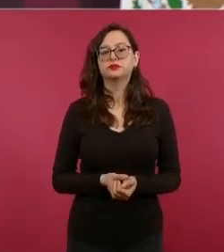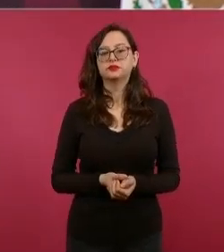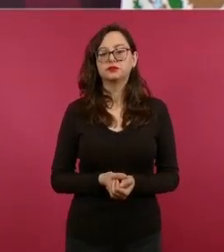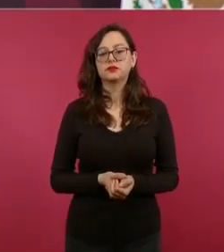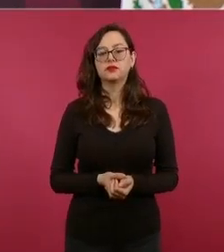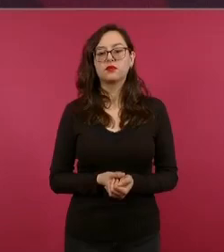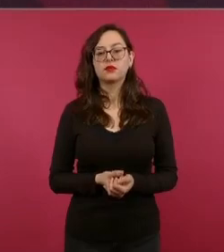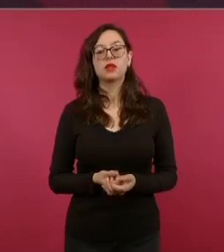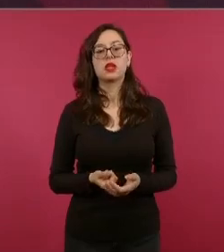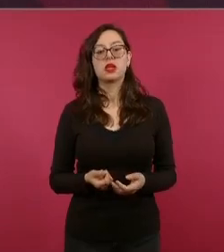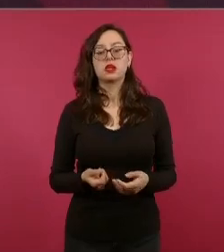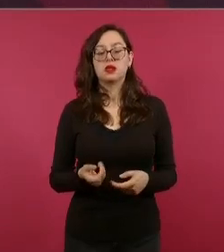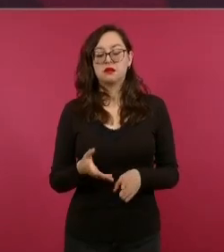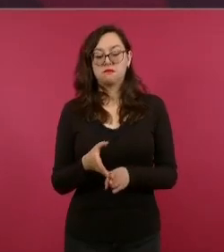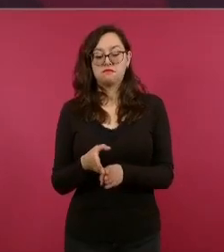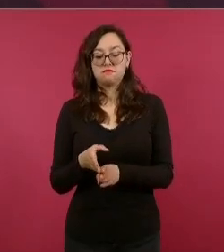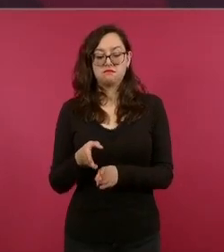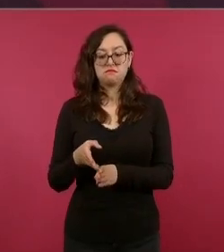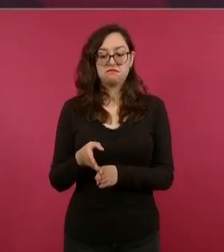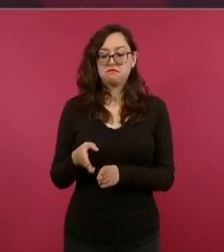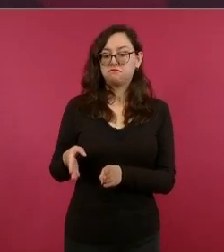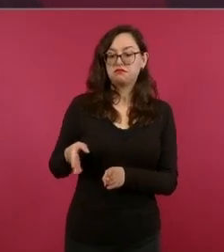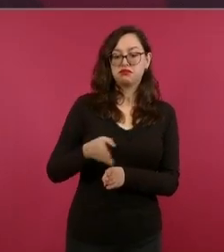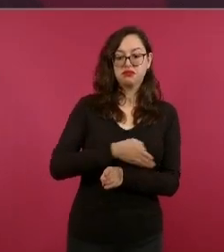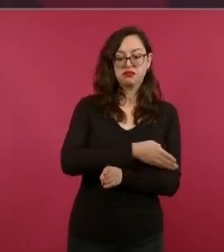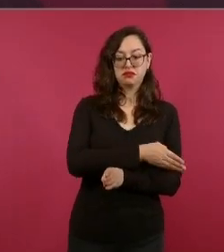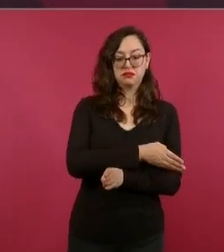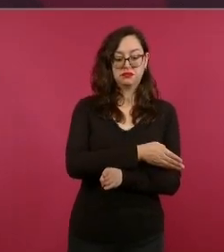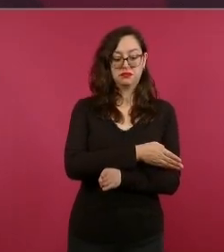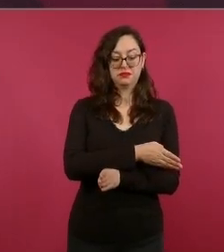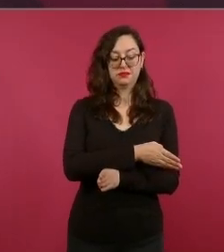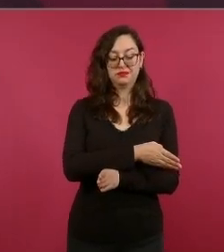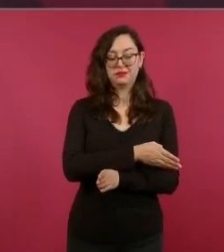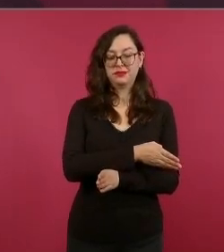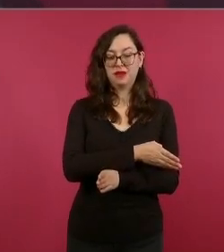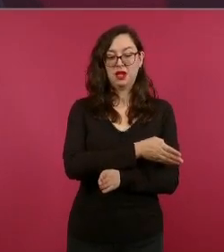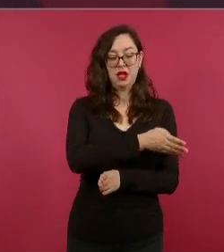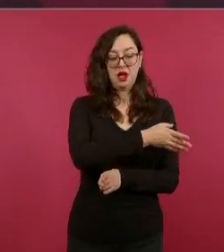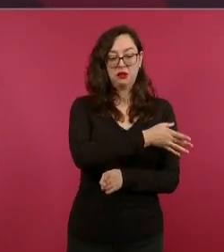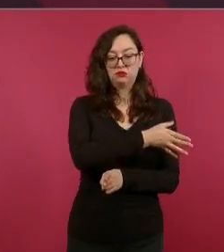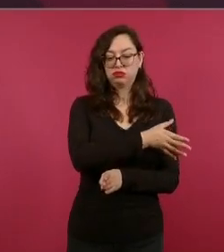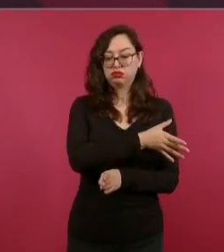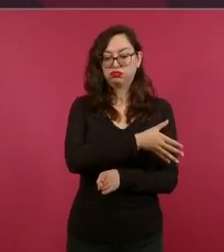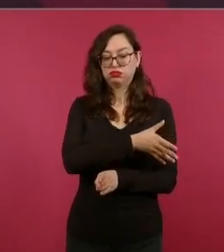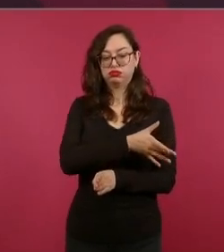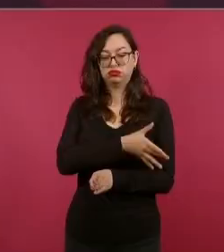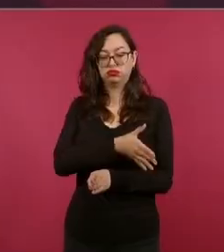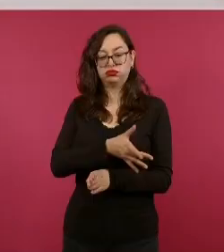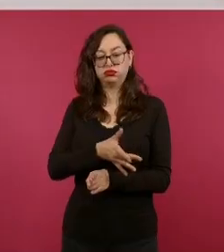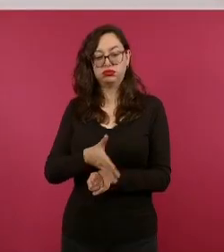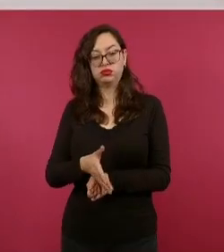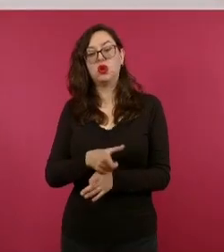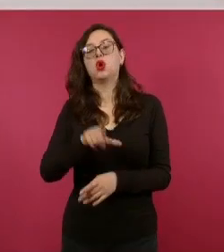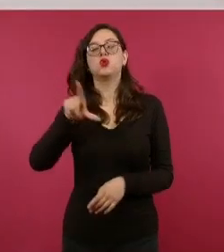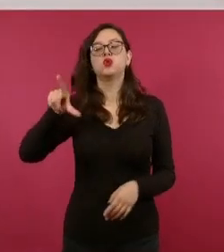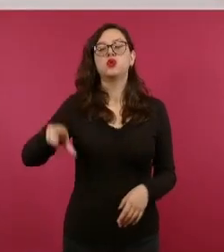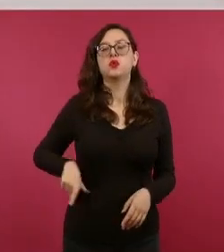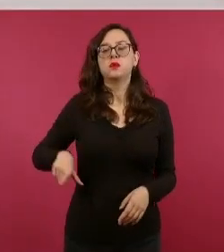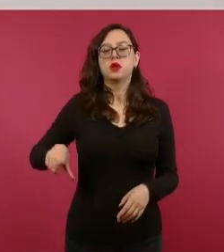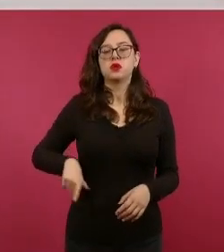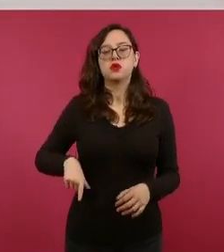mercantilista, consumista, el daño que causa.